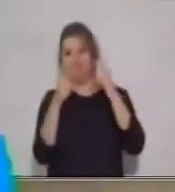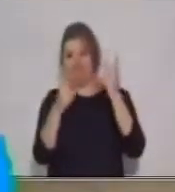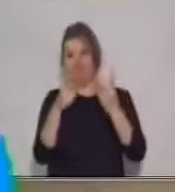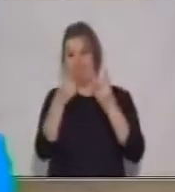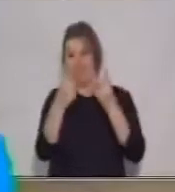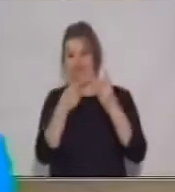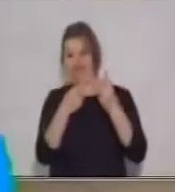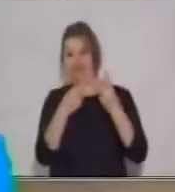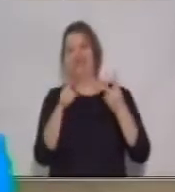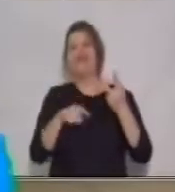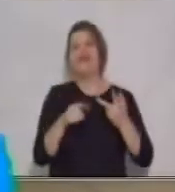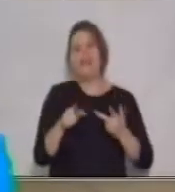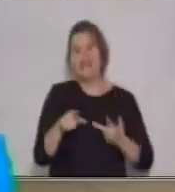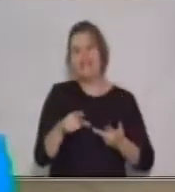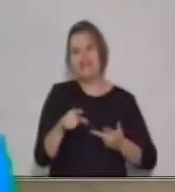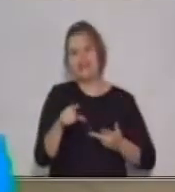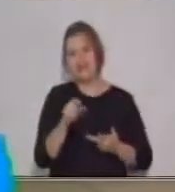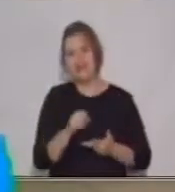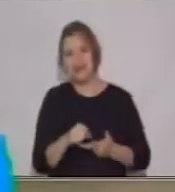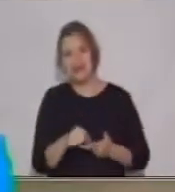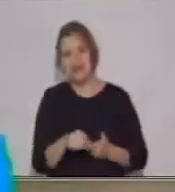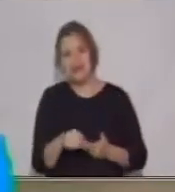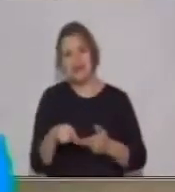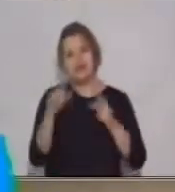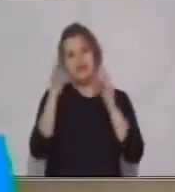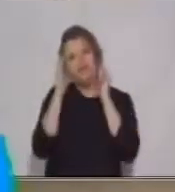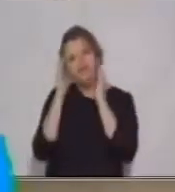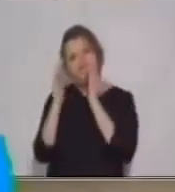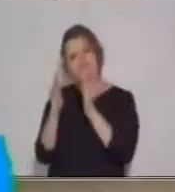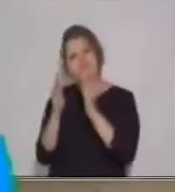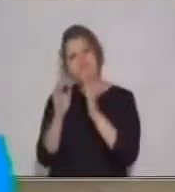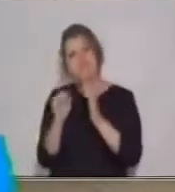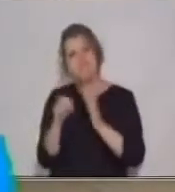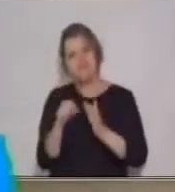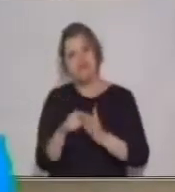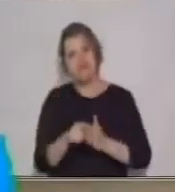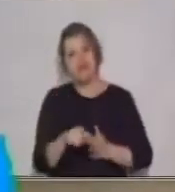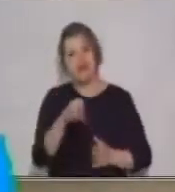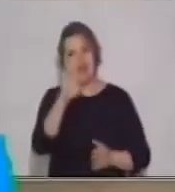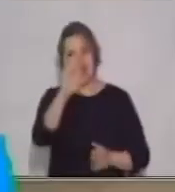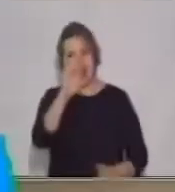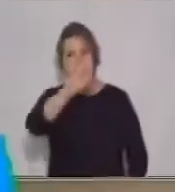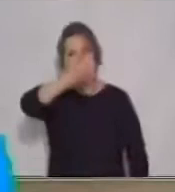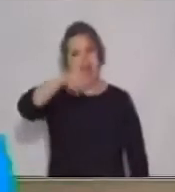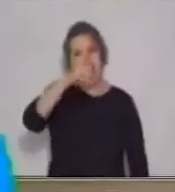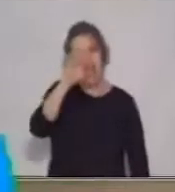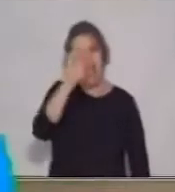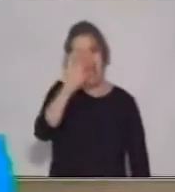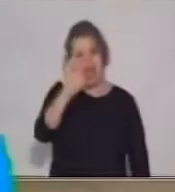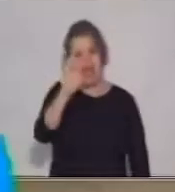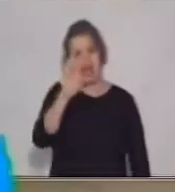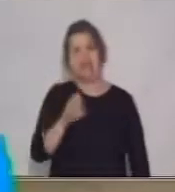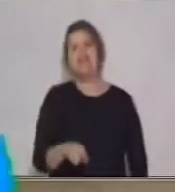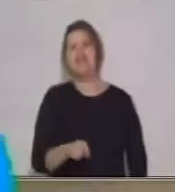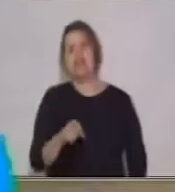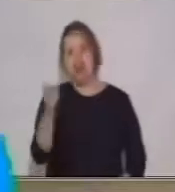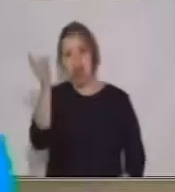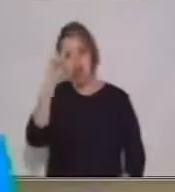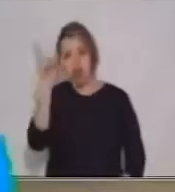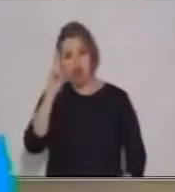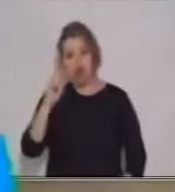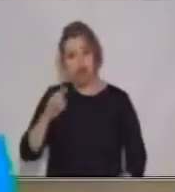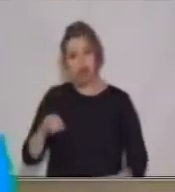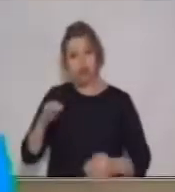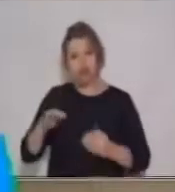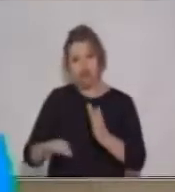es simétrica en el eje focal, como lo veíamos acá, que es en el eje donde crece la parábola, es